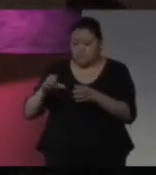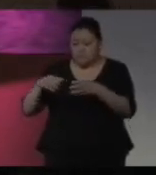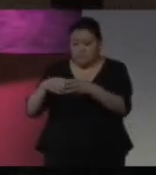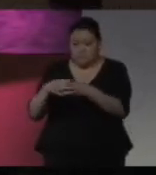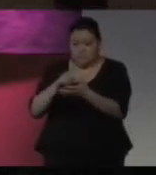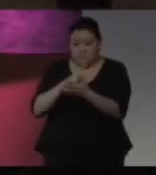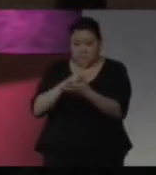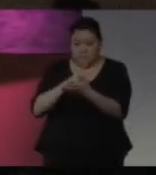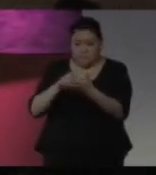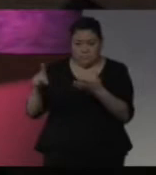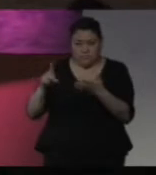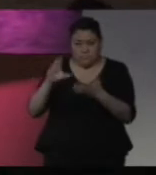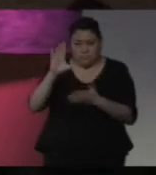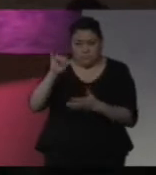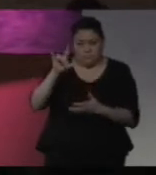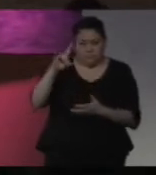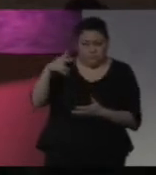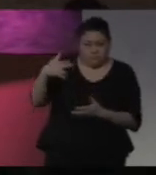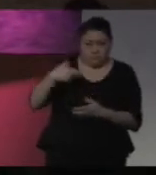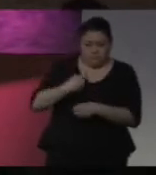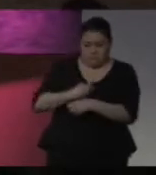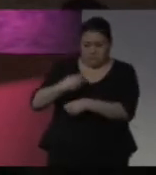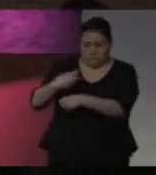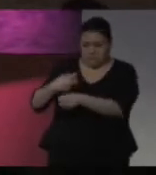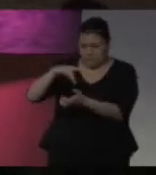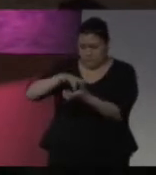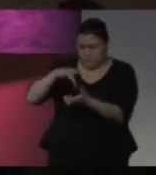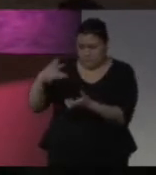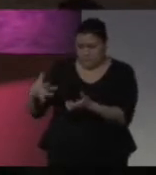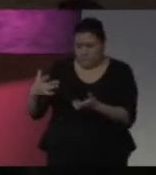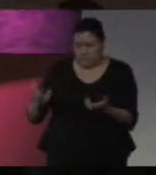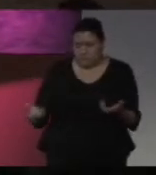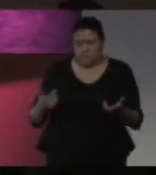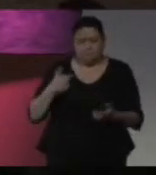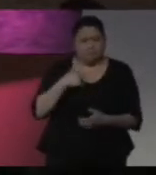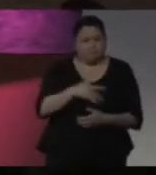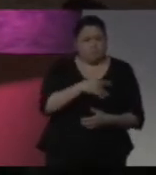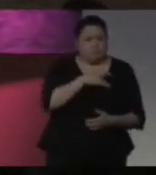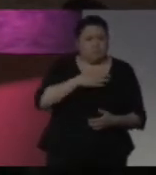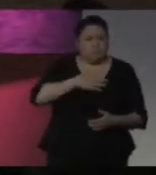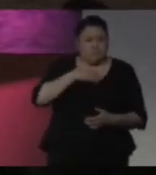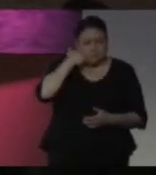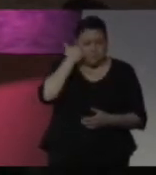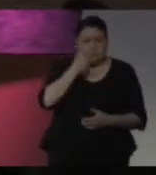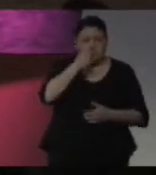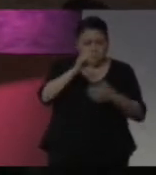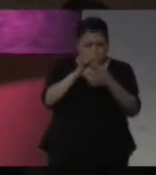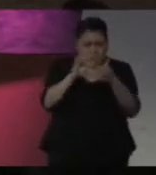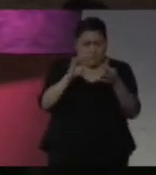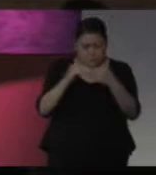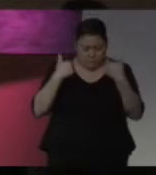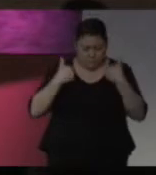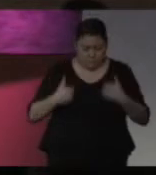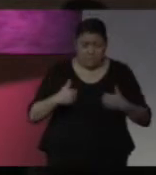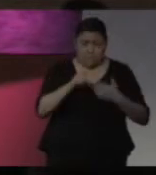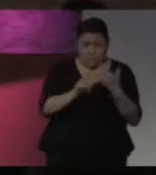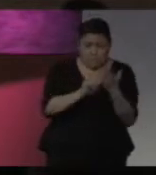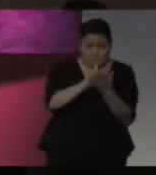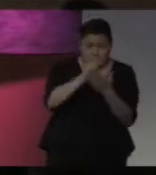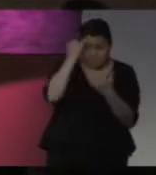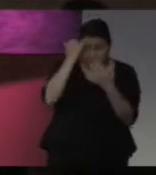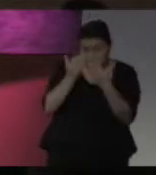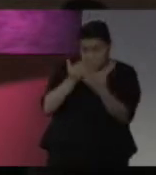Derechos Humanos. Yo quisiera empezar diciendo que yo no soy legista, no sé